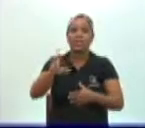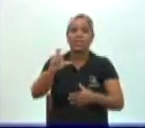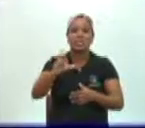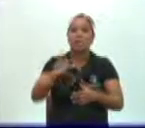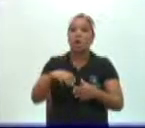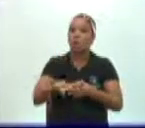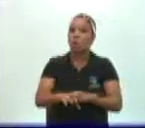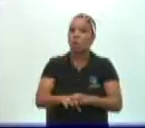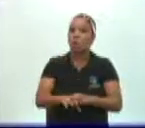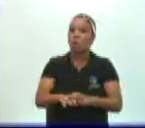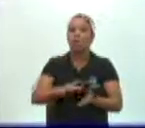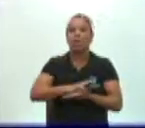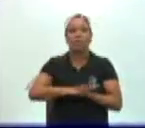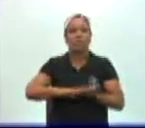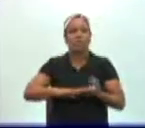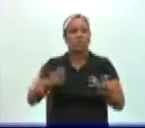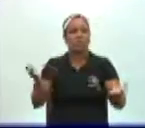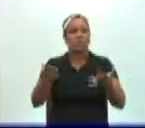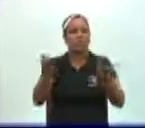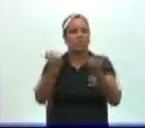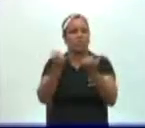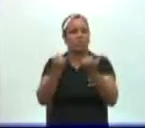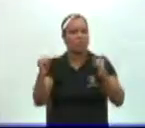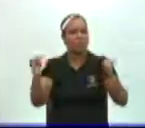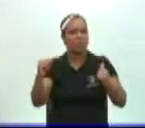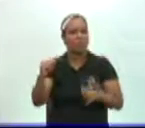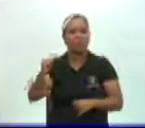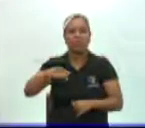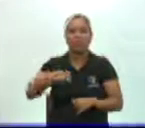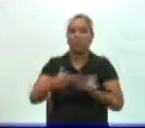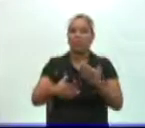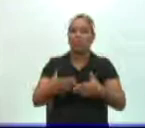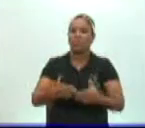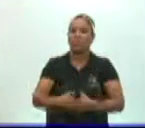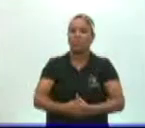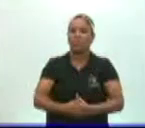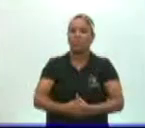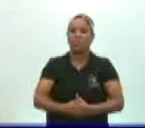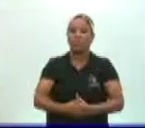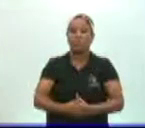ir permitiendo uno de estos procesos. Uno de los